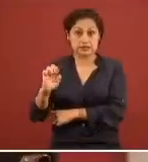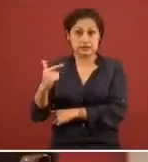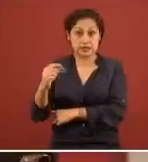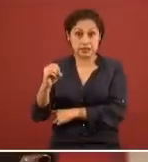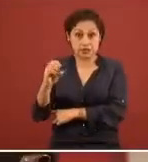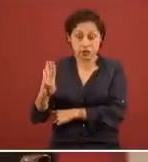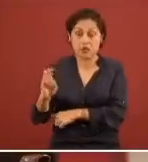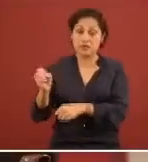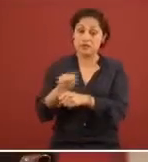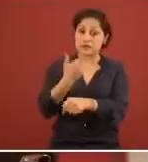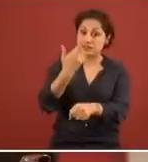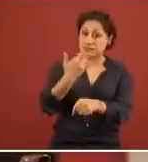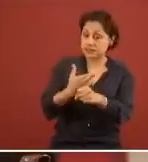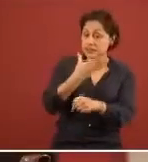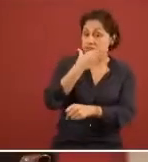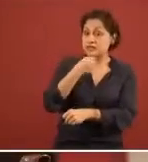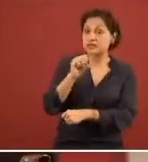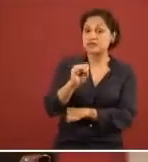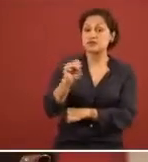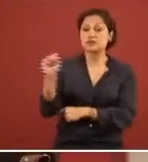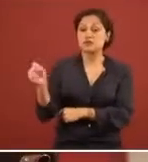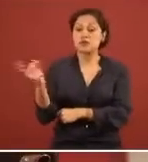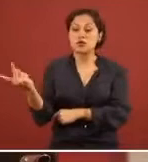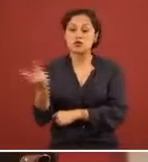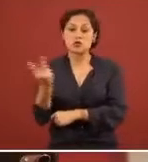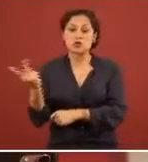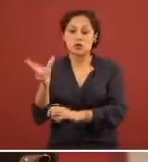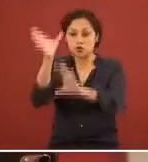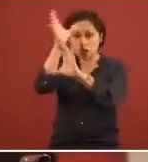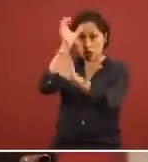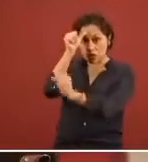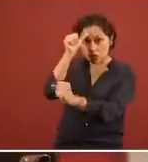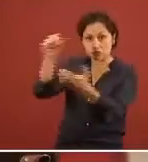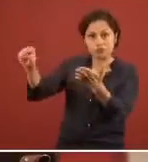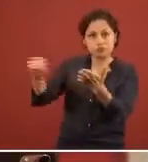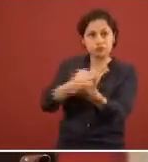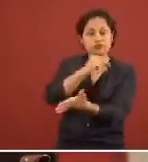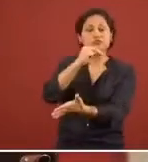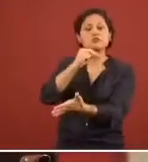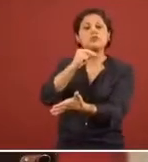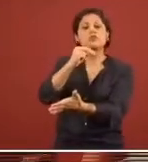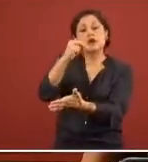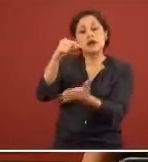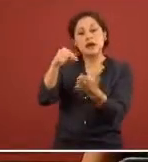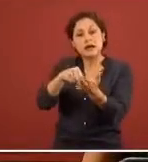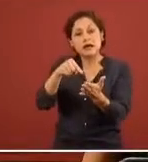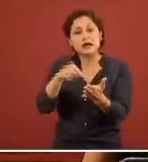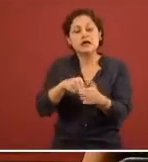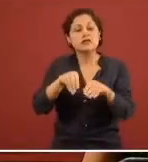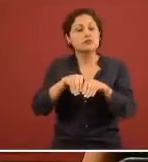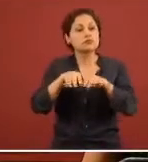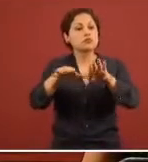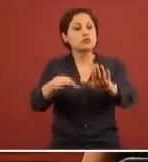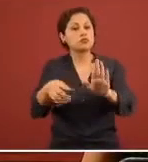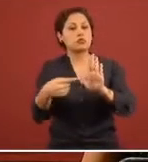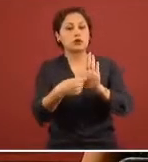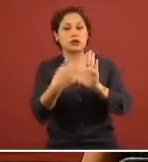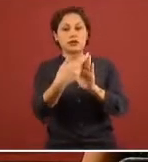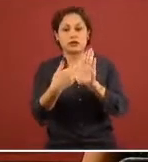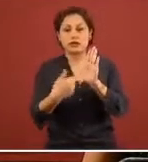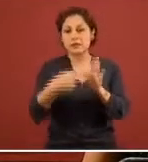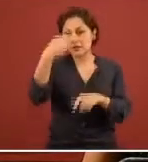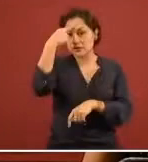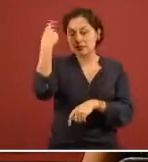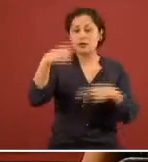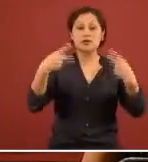de Salud, que precisamente establecerá los criterios para el manejo de estas